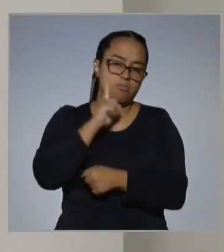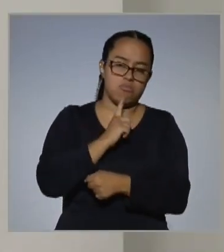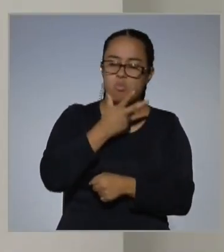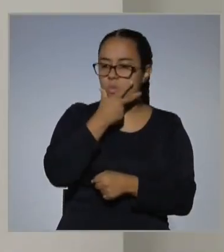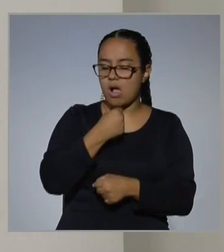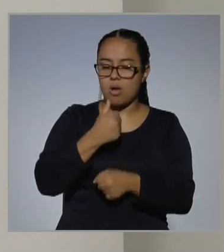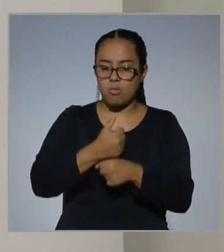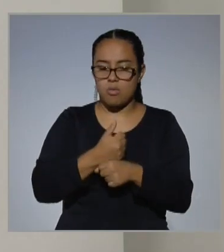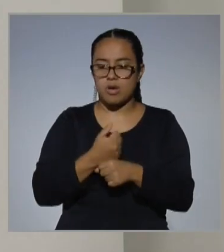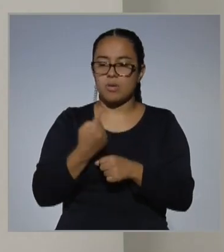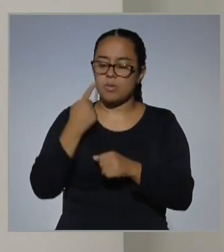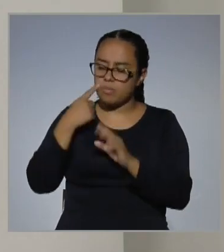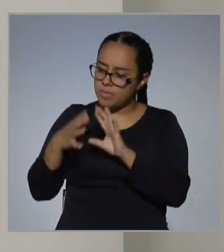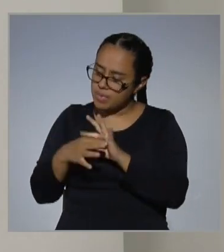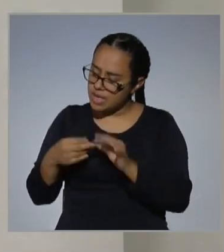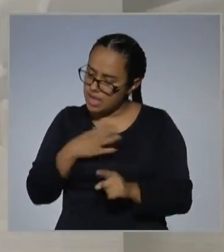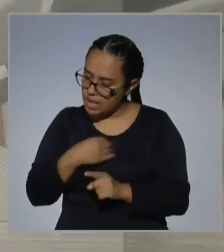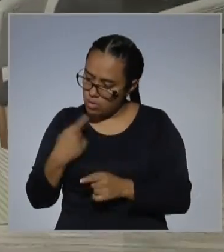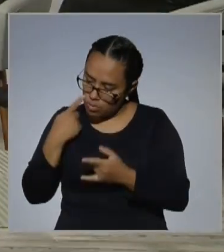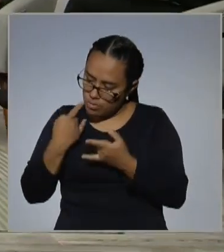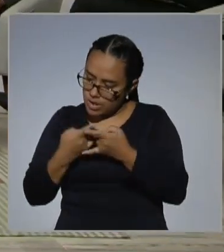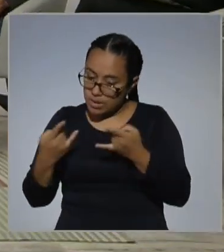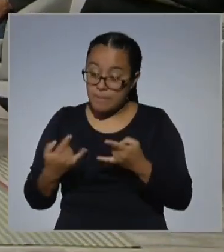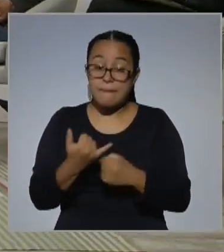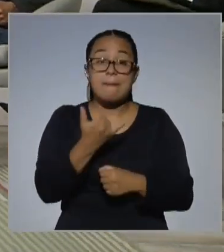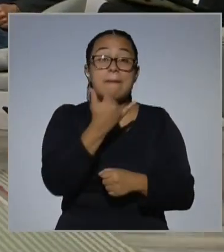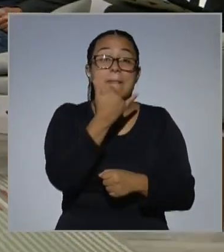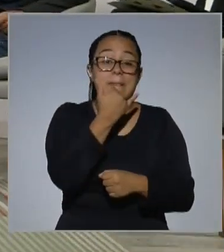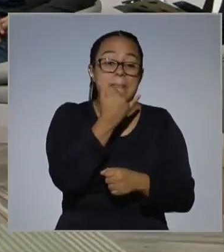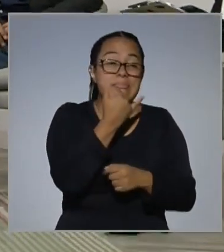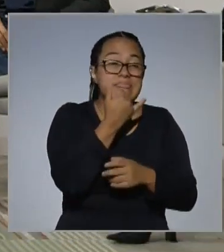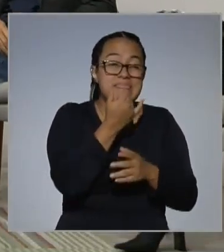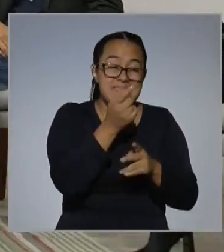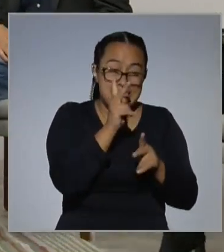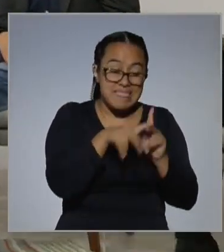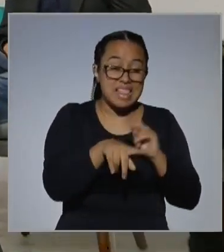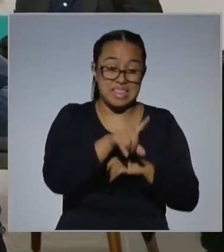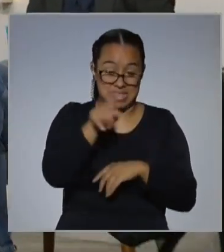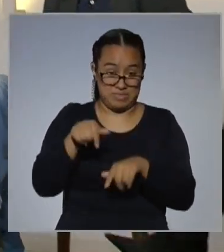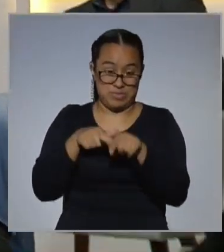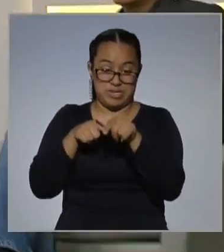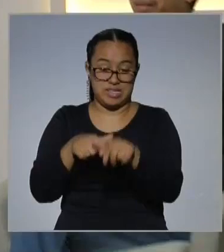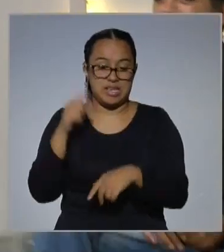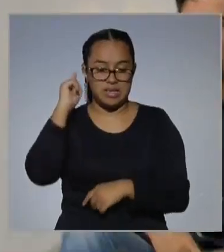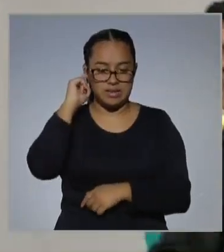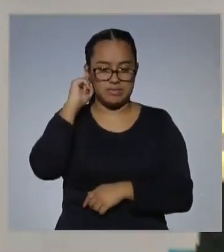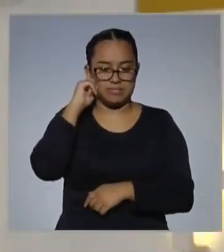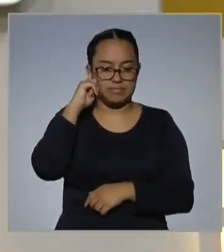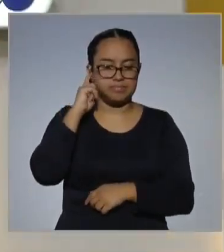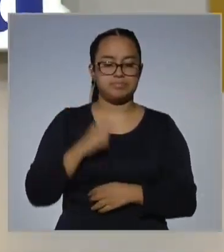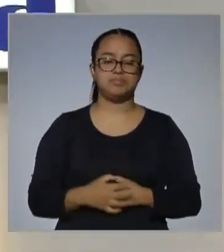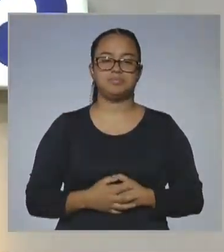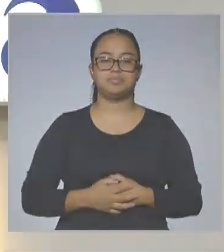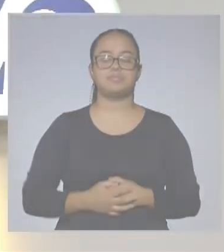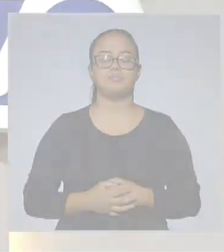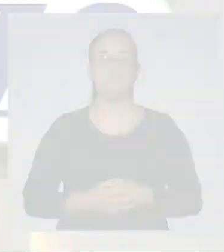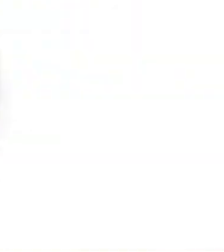abuela, poderle contar al hijo. Te interrumpo para que sigamos después de la pausa. Claro que sí.